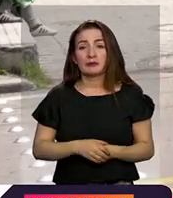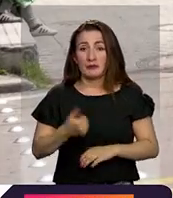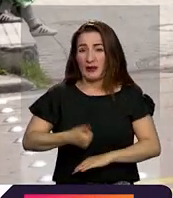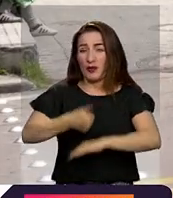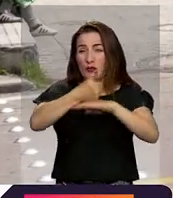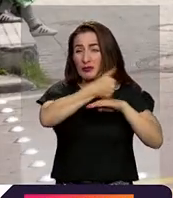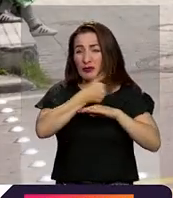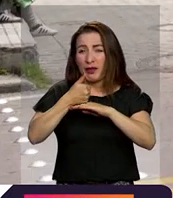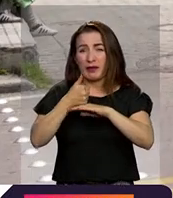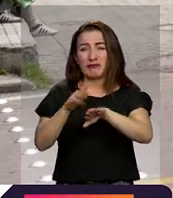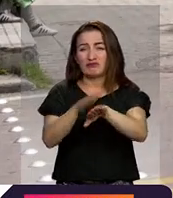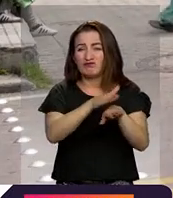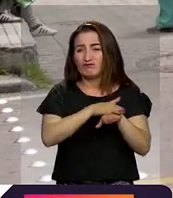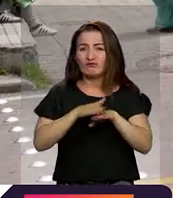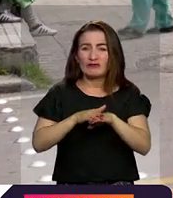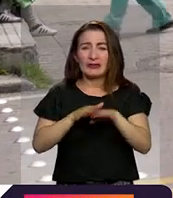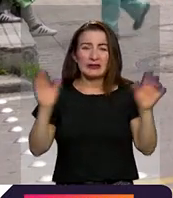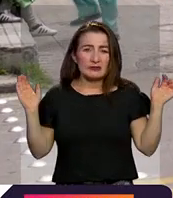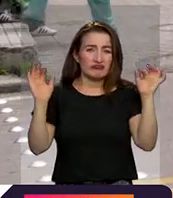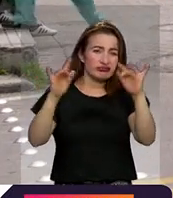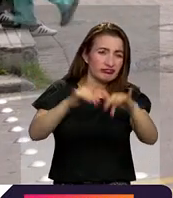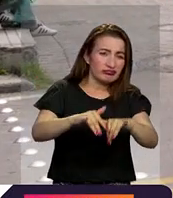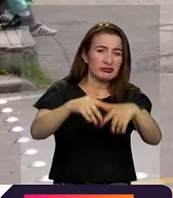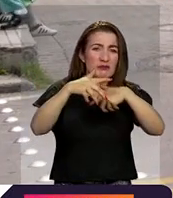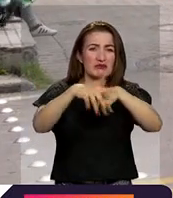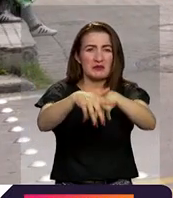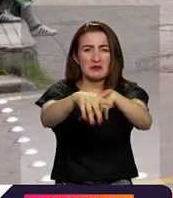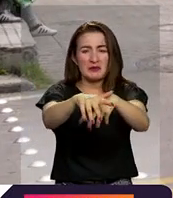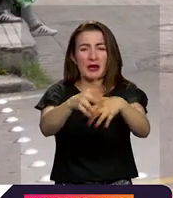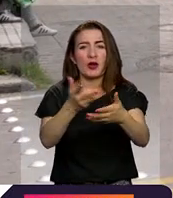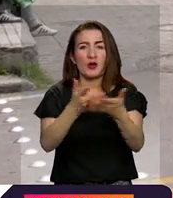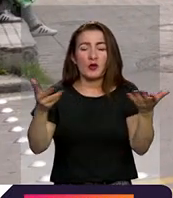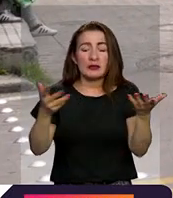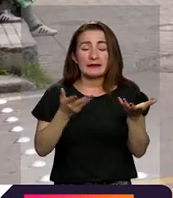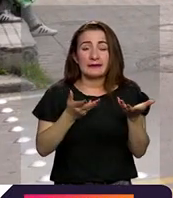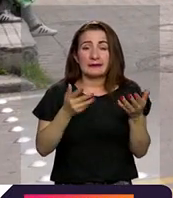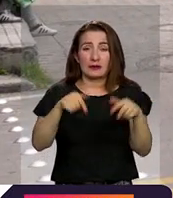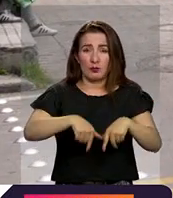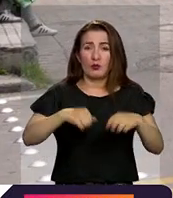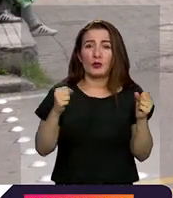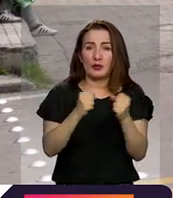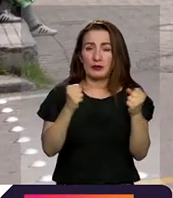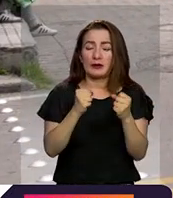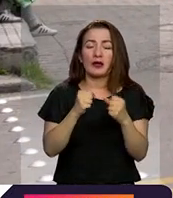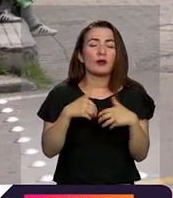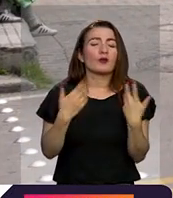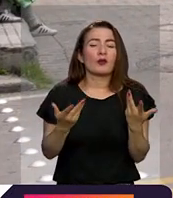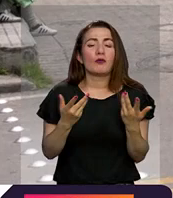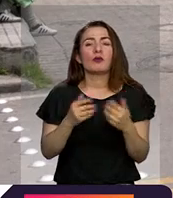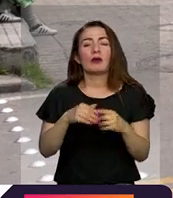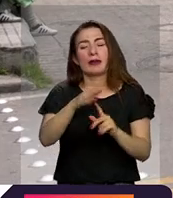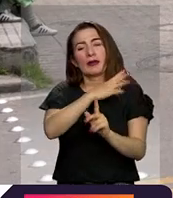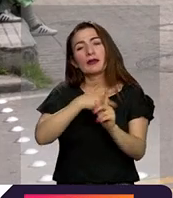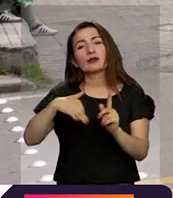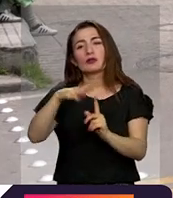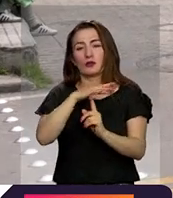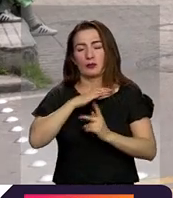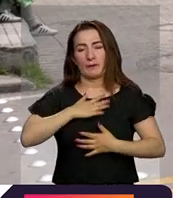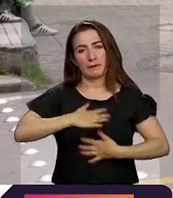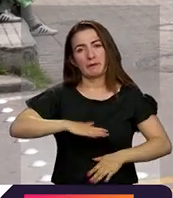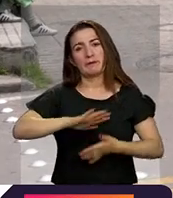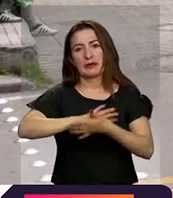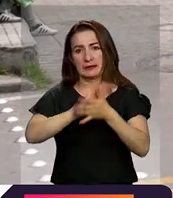siguen destacando de que estas concentraciones, las convocatorias para manifestaciones en Bogotá, se desarrollen en un entorno